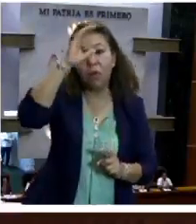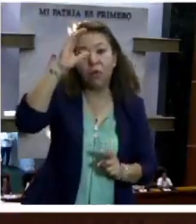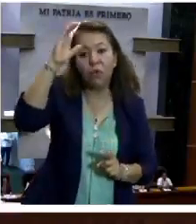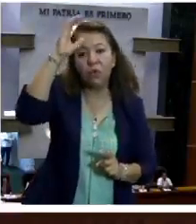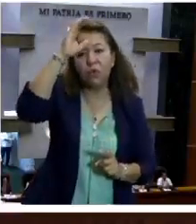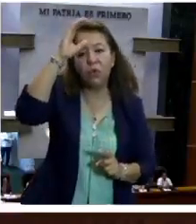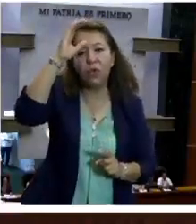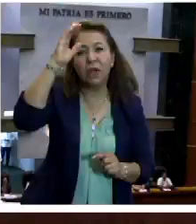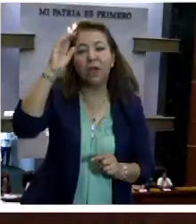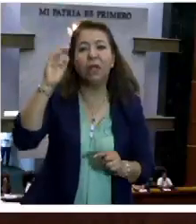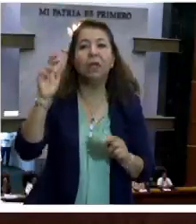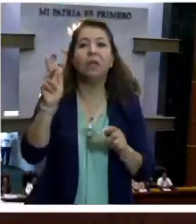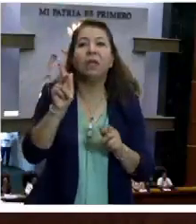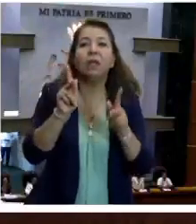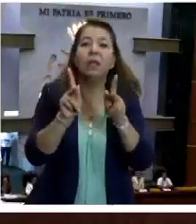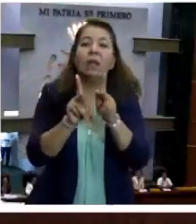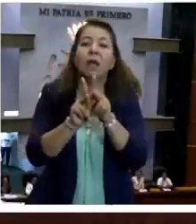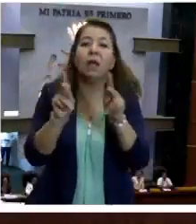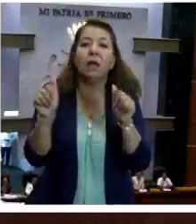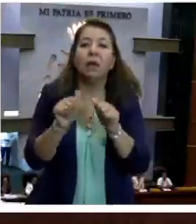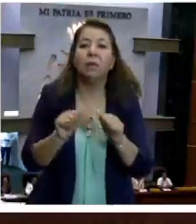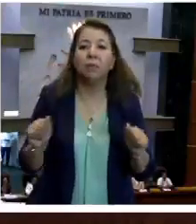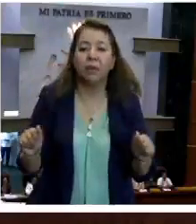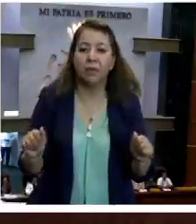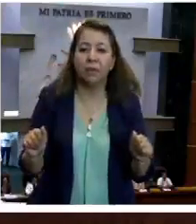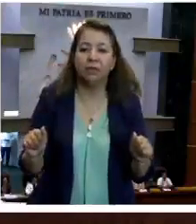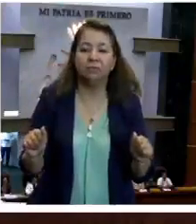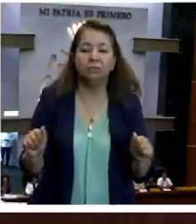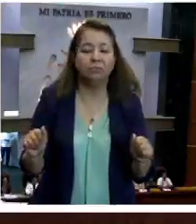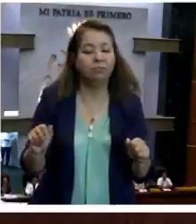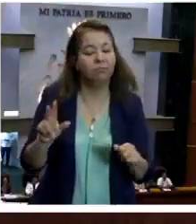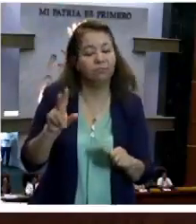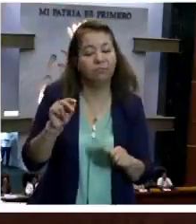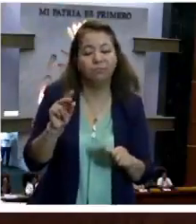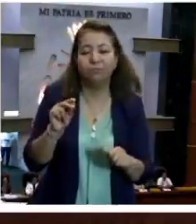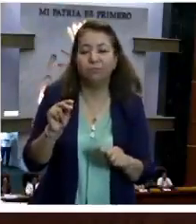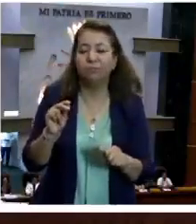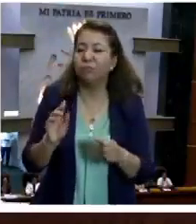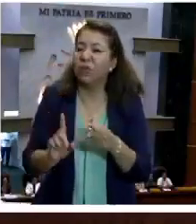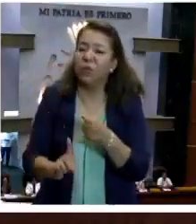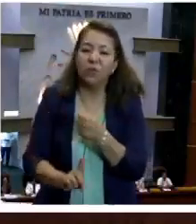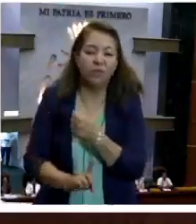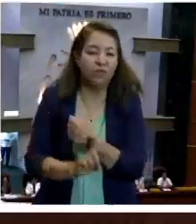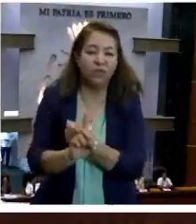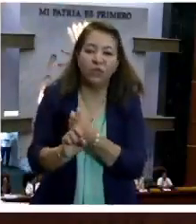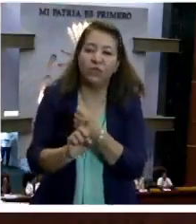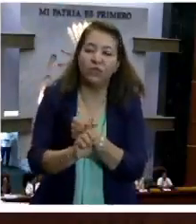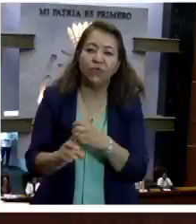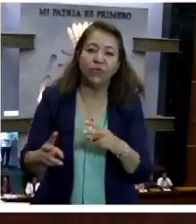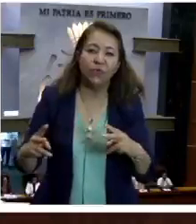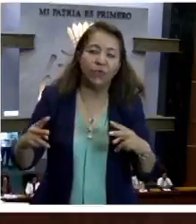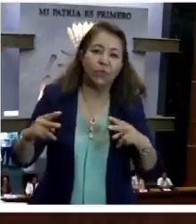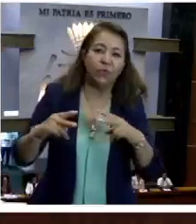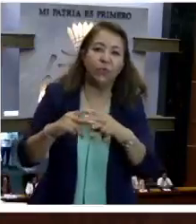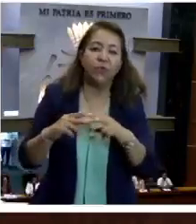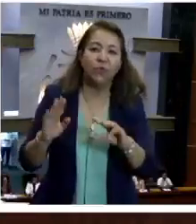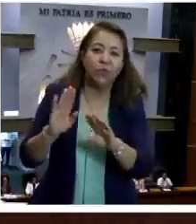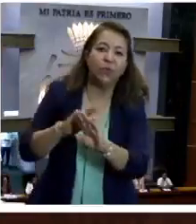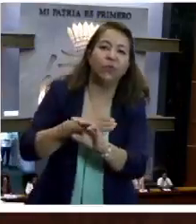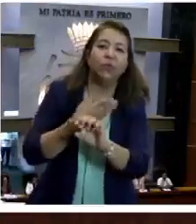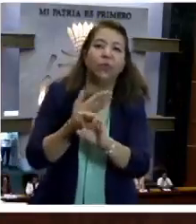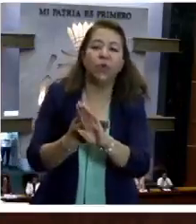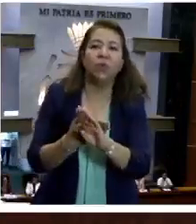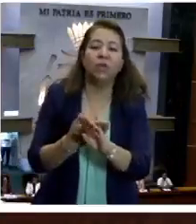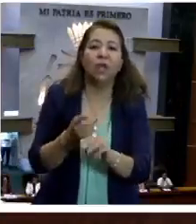la paz y de la no violencia, especialmente en contra de